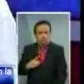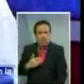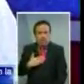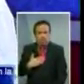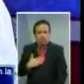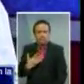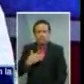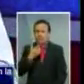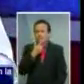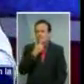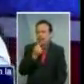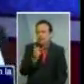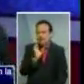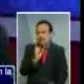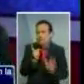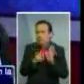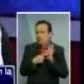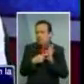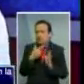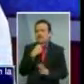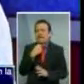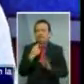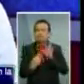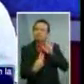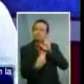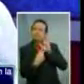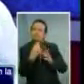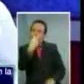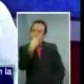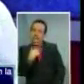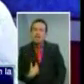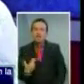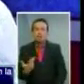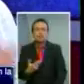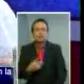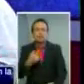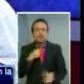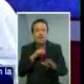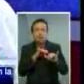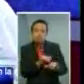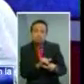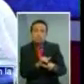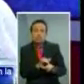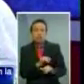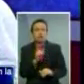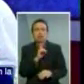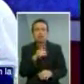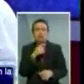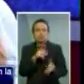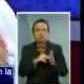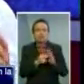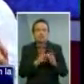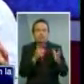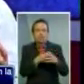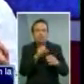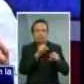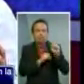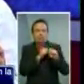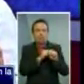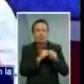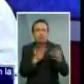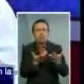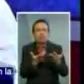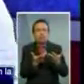fácil, si uno quisiera desde el punto de vista figuración, si uno que se queda adentro, es torpedear permanentemente al partido. El disco dentro de un